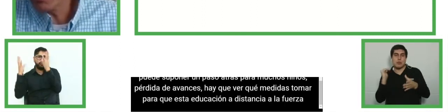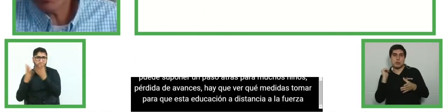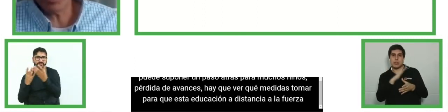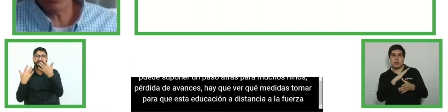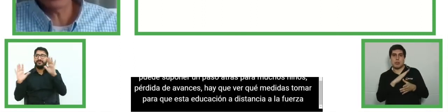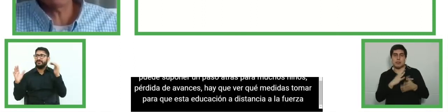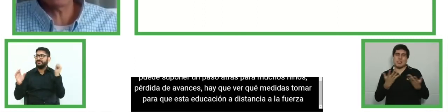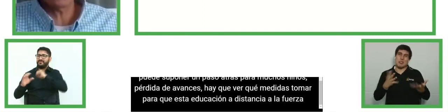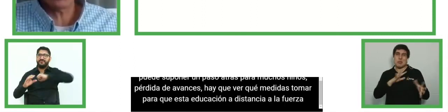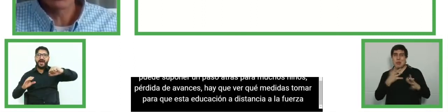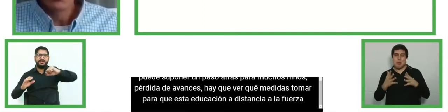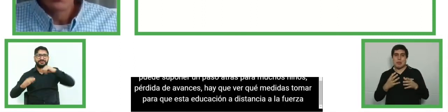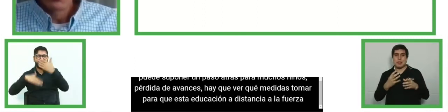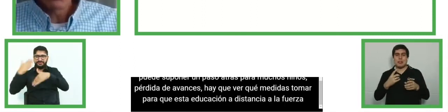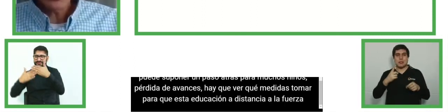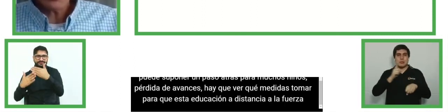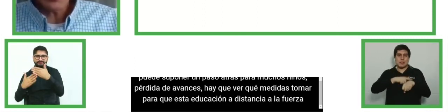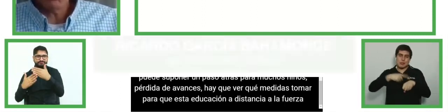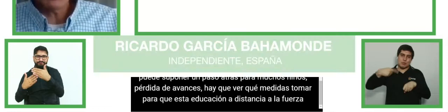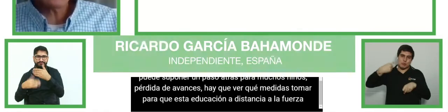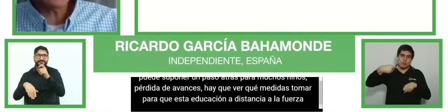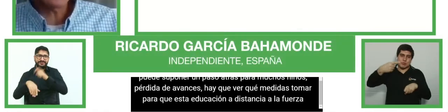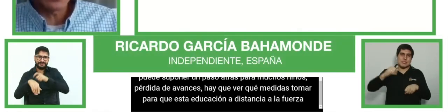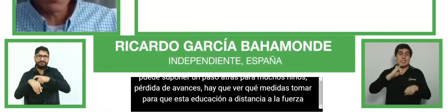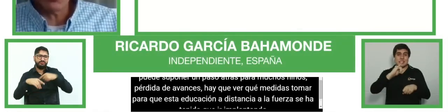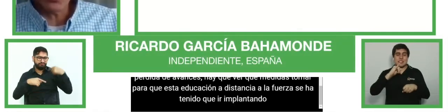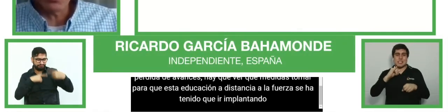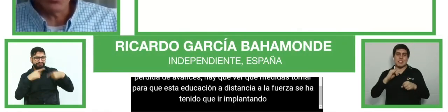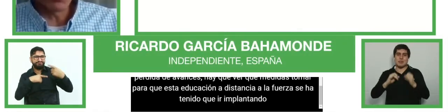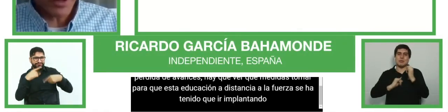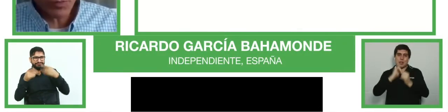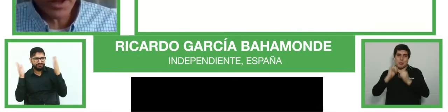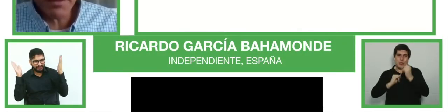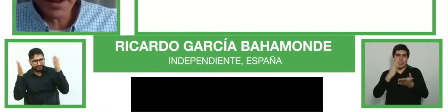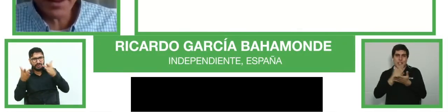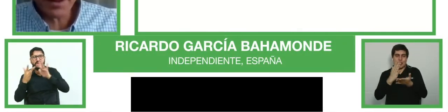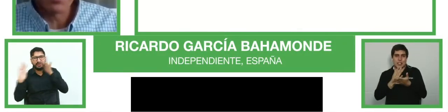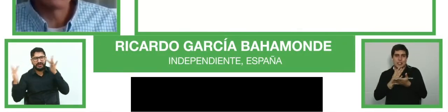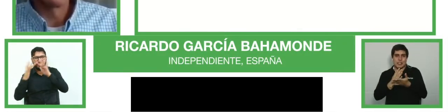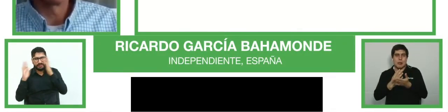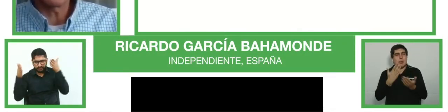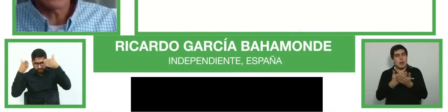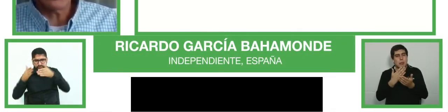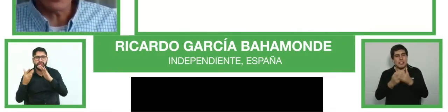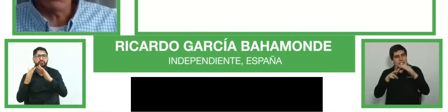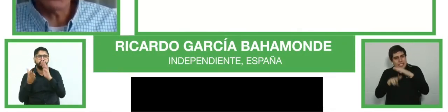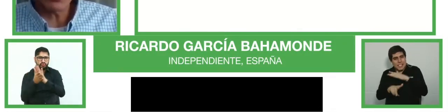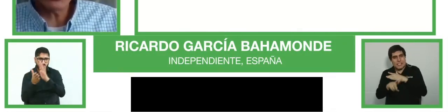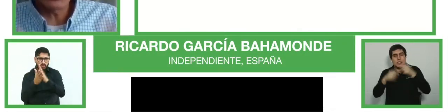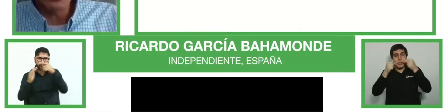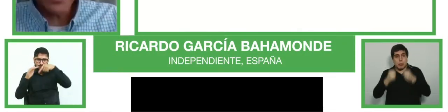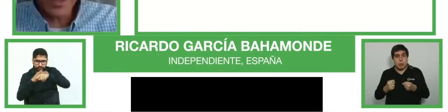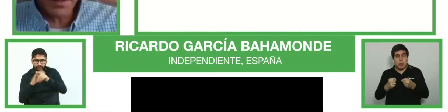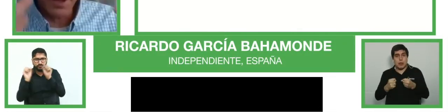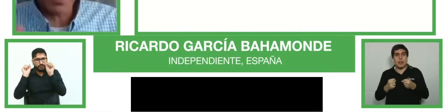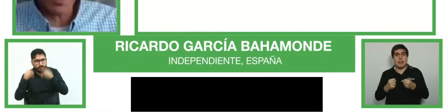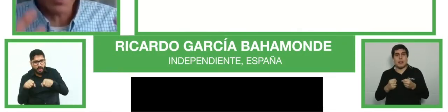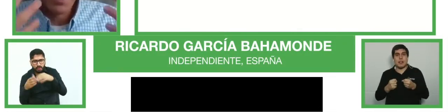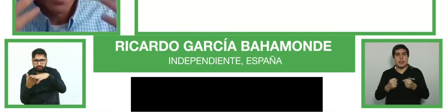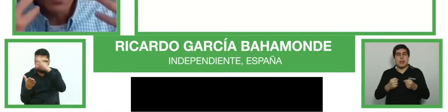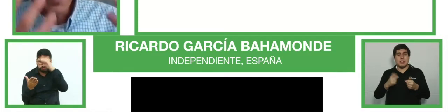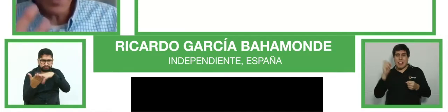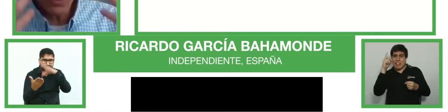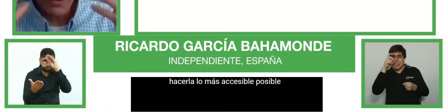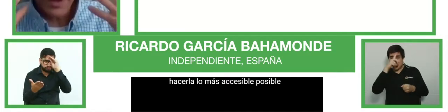contar con que va a durar un tiempo todavía, pues hacerla lo más accesible posible. No es muy difícil, pero hay que hacerlo. Es una cuestión de